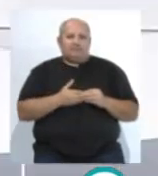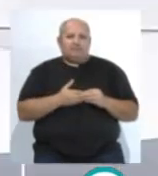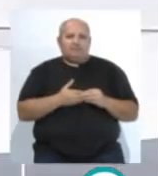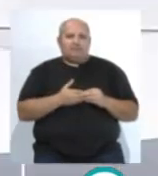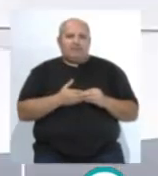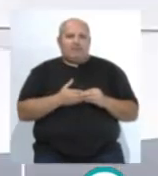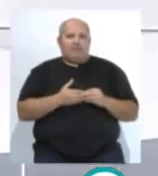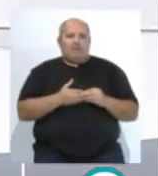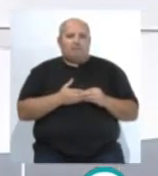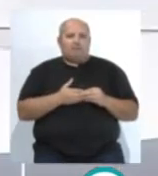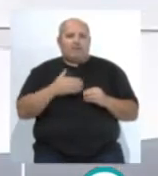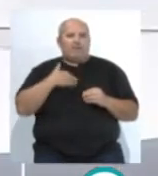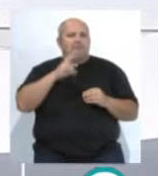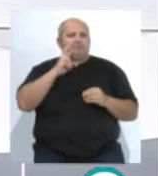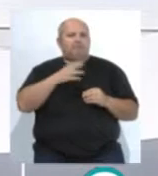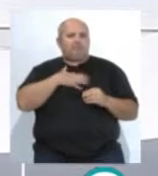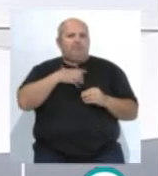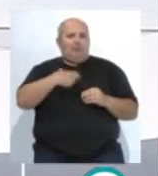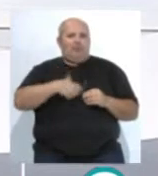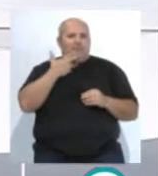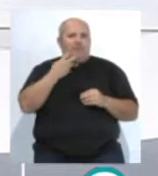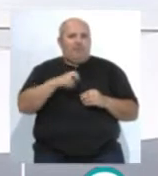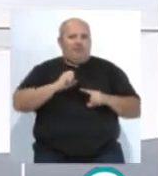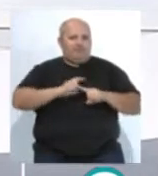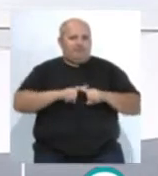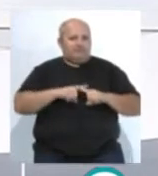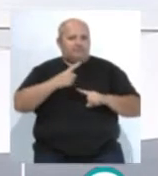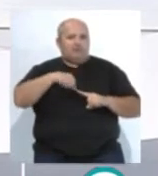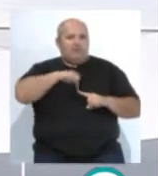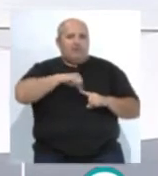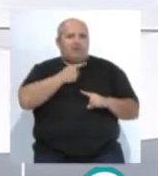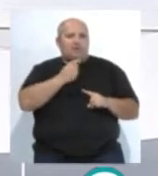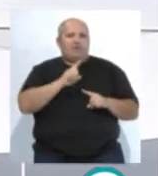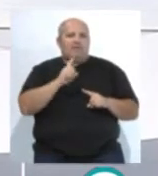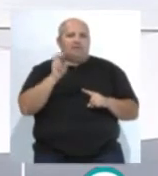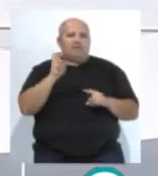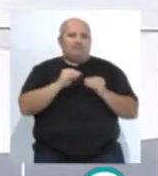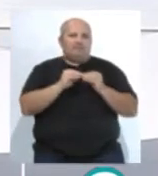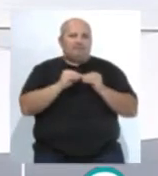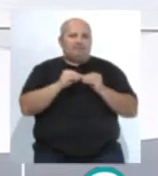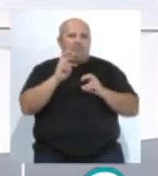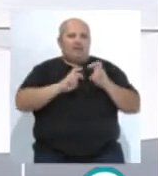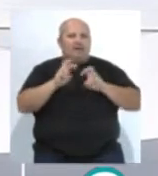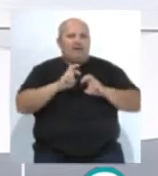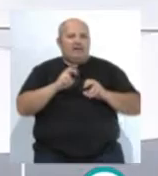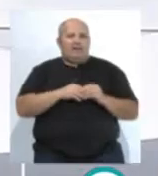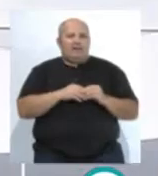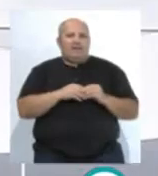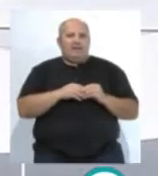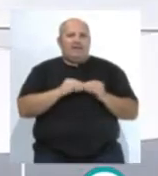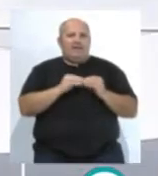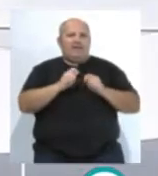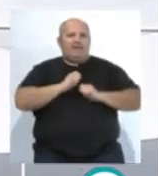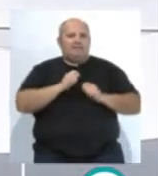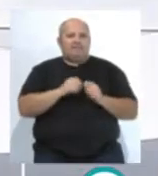pero yo hablo como futbolista. Uh-huh. A nosotros no nos gustaba que esas cosas, nos queríamos porque en cierta